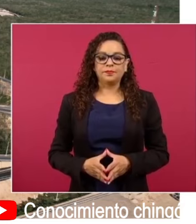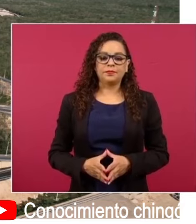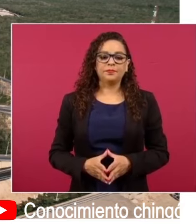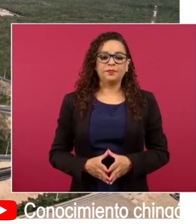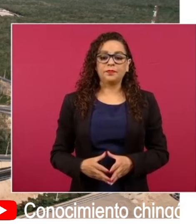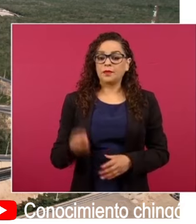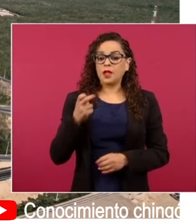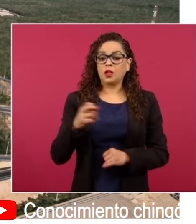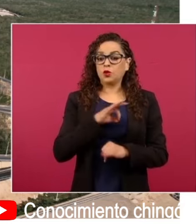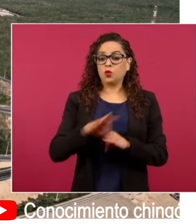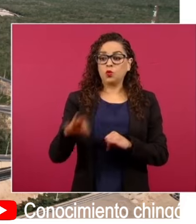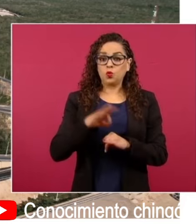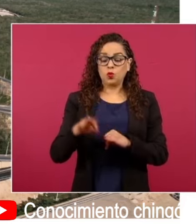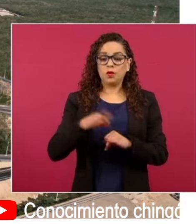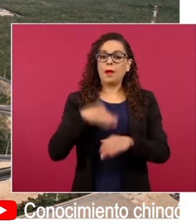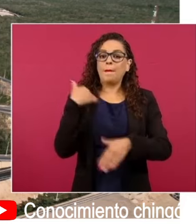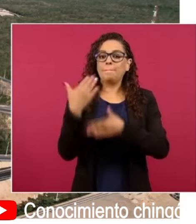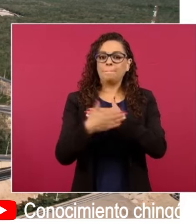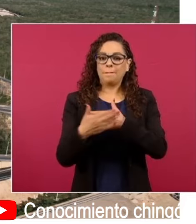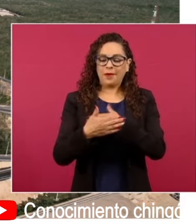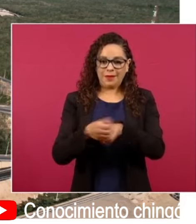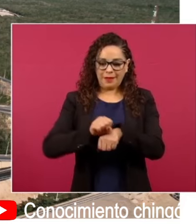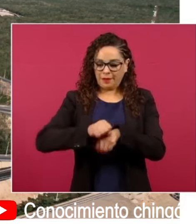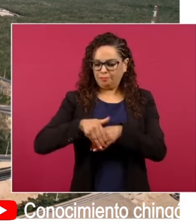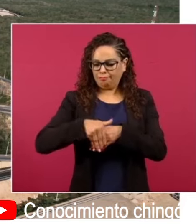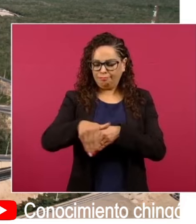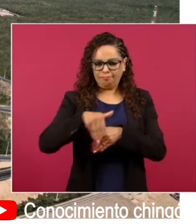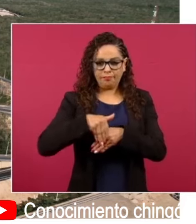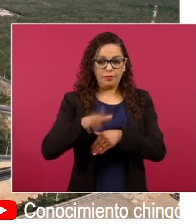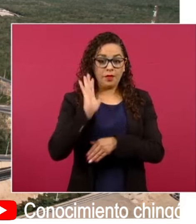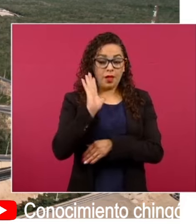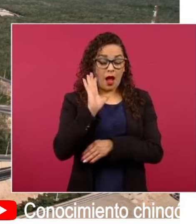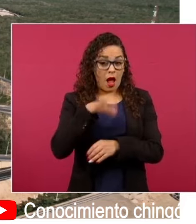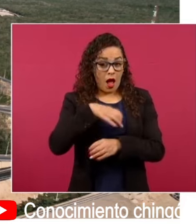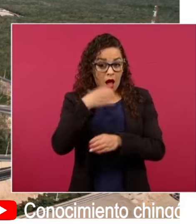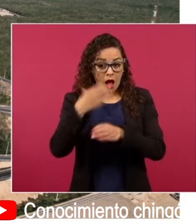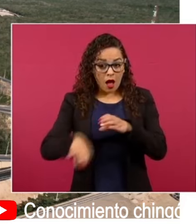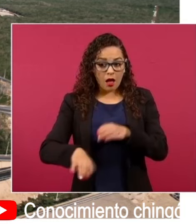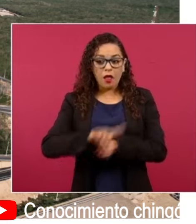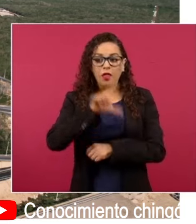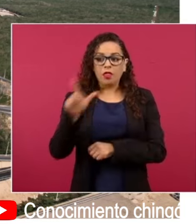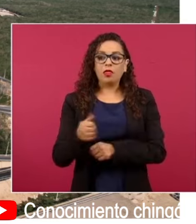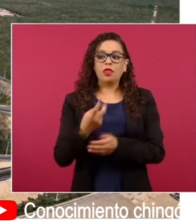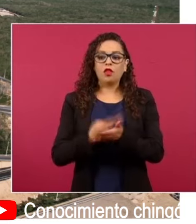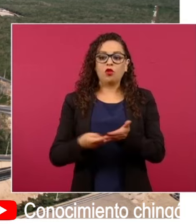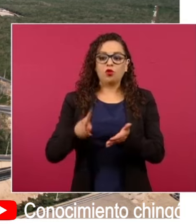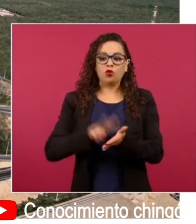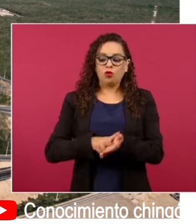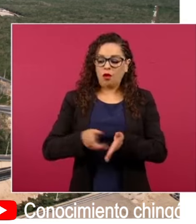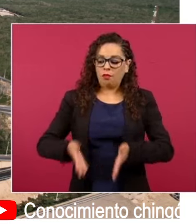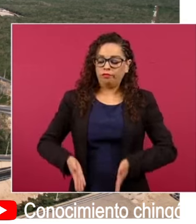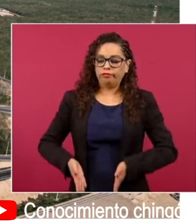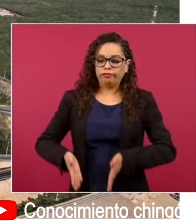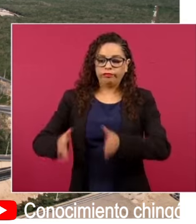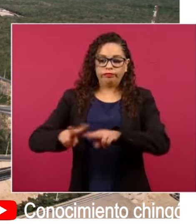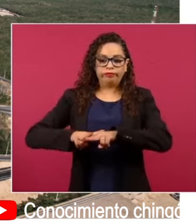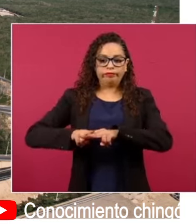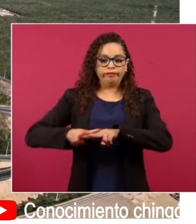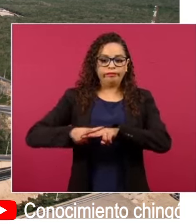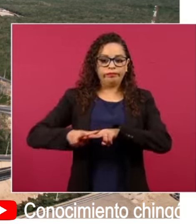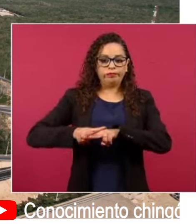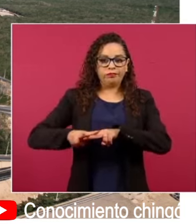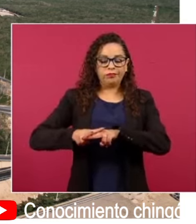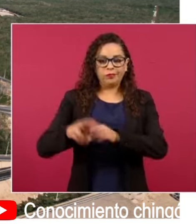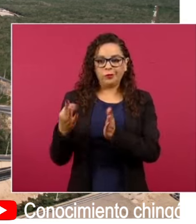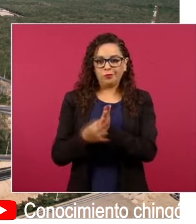en esta próxima semana. Una vez terminada la plataforma, colocamos en doble vía el tramo férreo. Ahorita ya